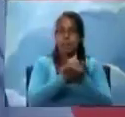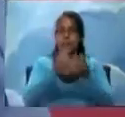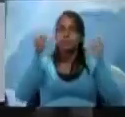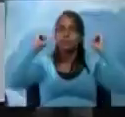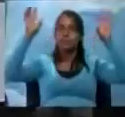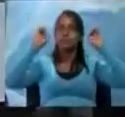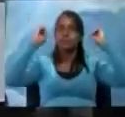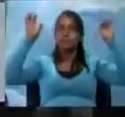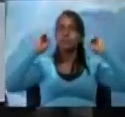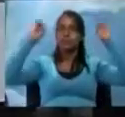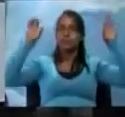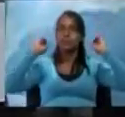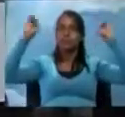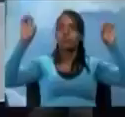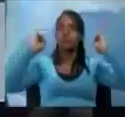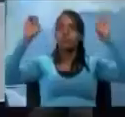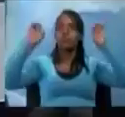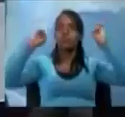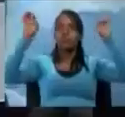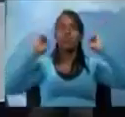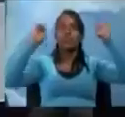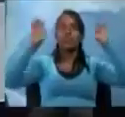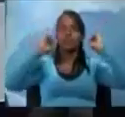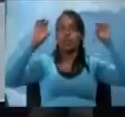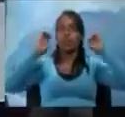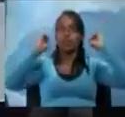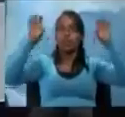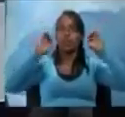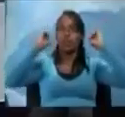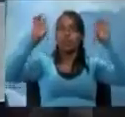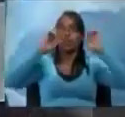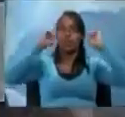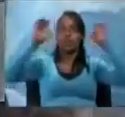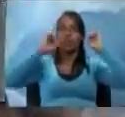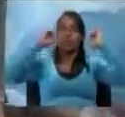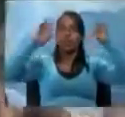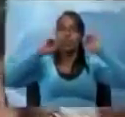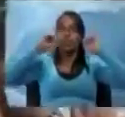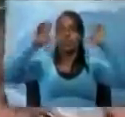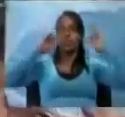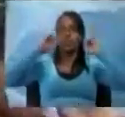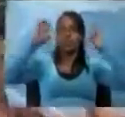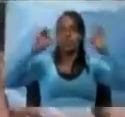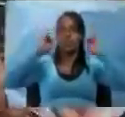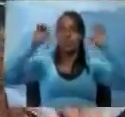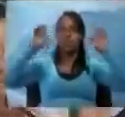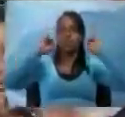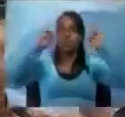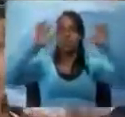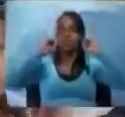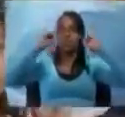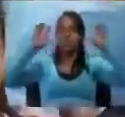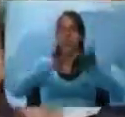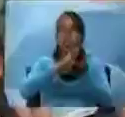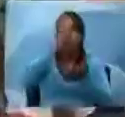te guarde. Yeah. Gloria a Dios, gloria a Dios, gloria a Dios.